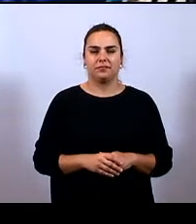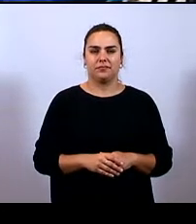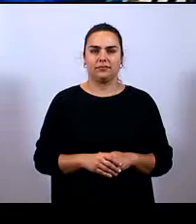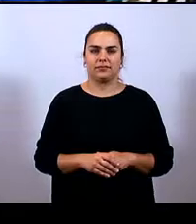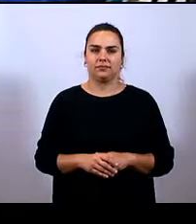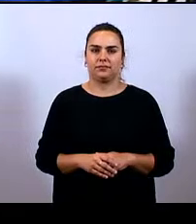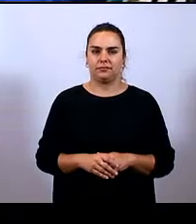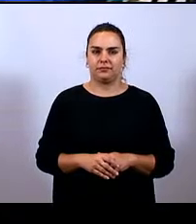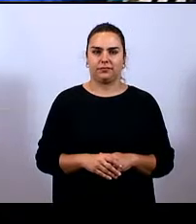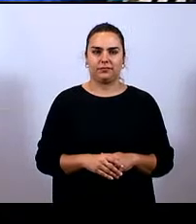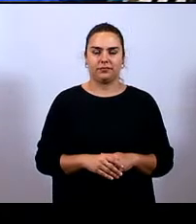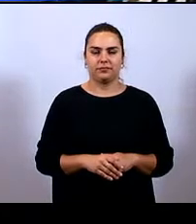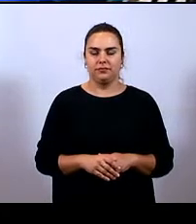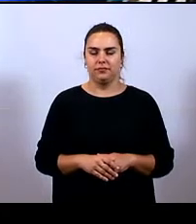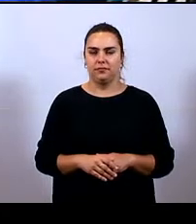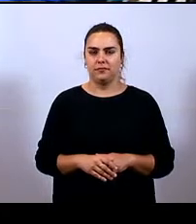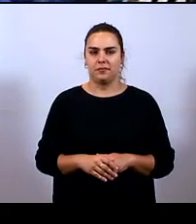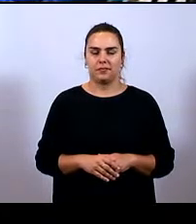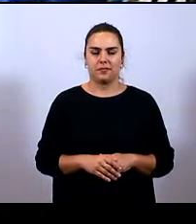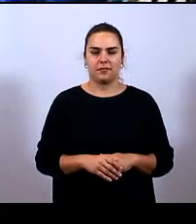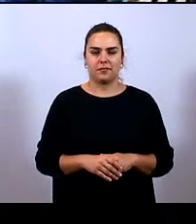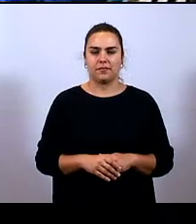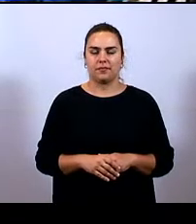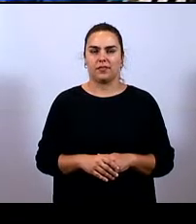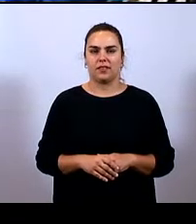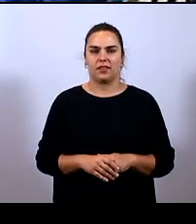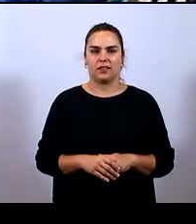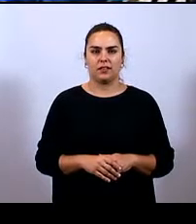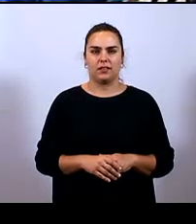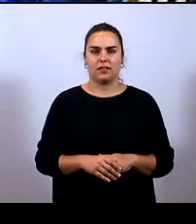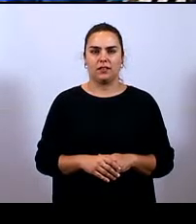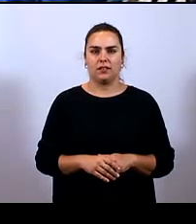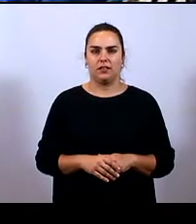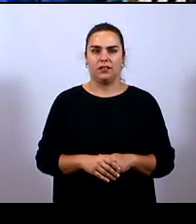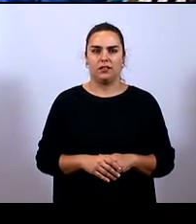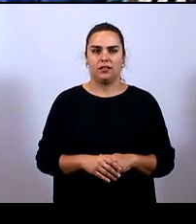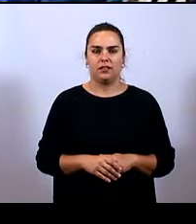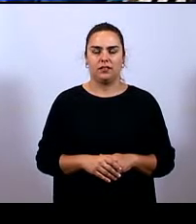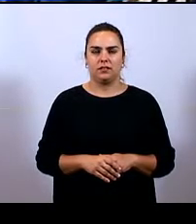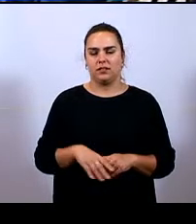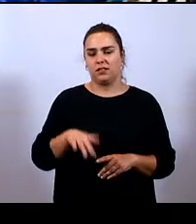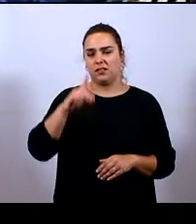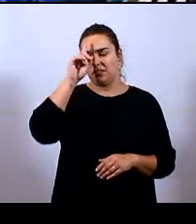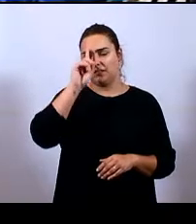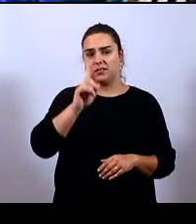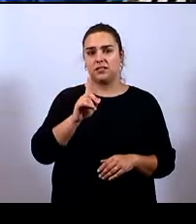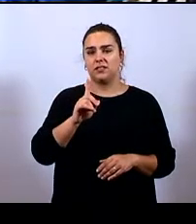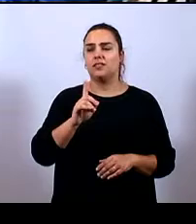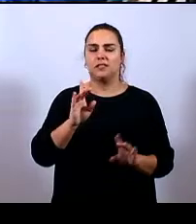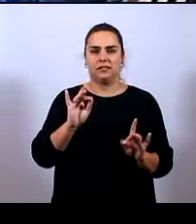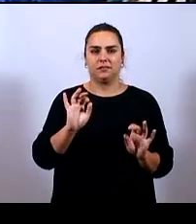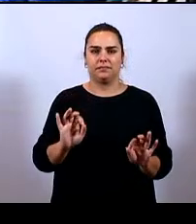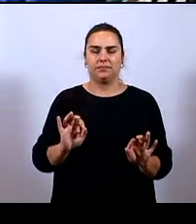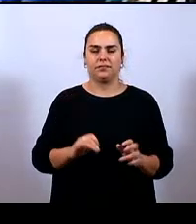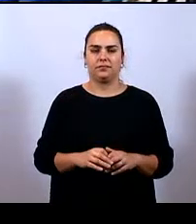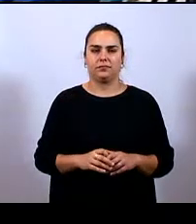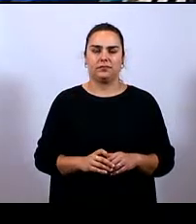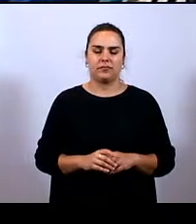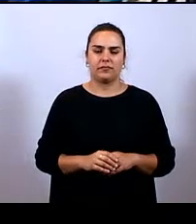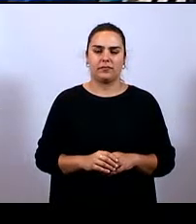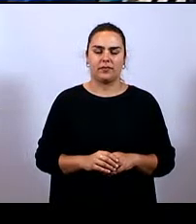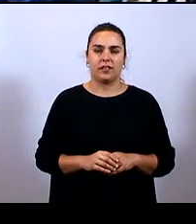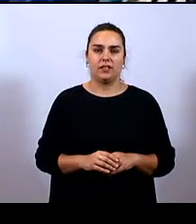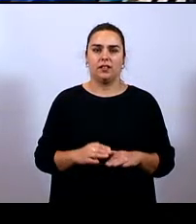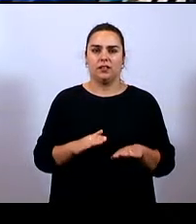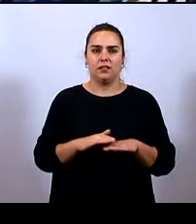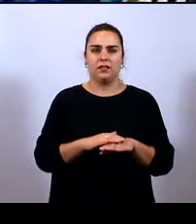Podiex, vale, perfecto. Sí. Yo sobre la... No sé si era... Sí. Vale. Perdona, Ana.